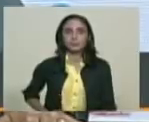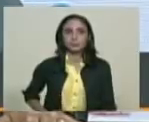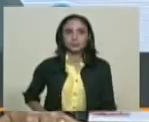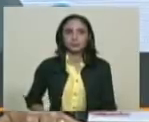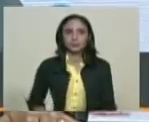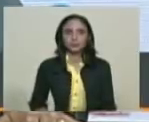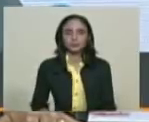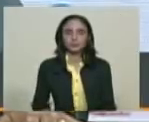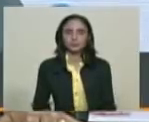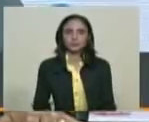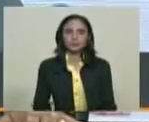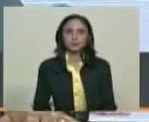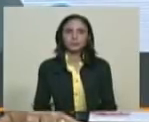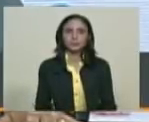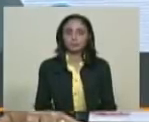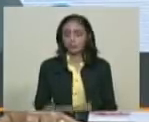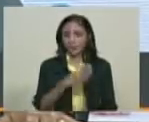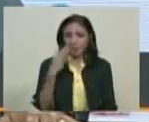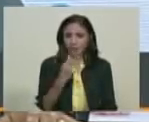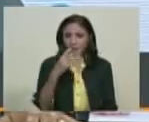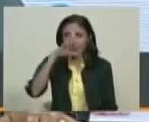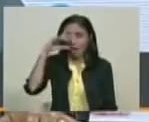Así lo creo de verdad.